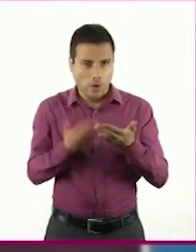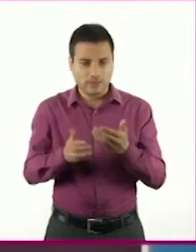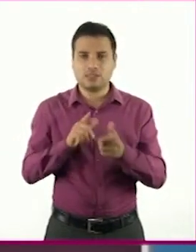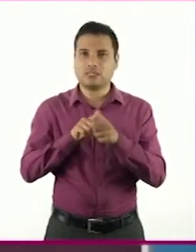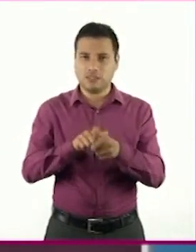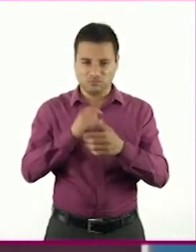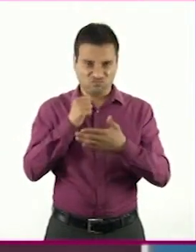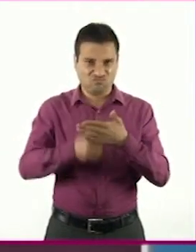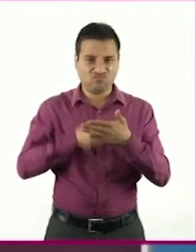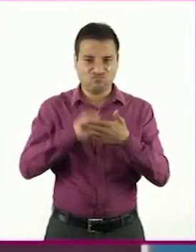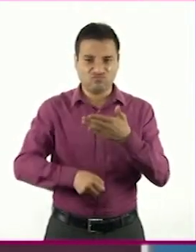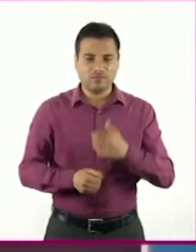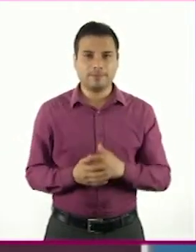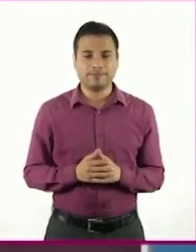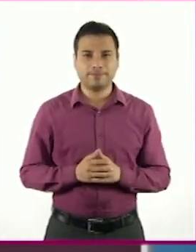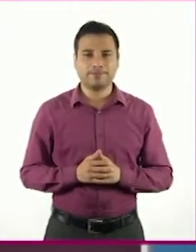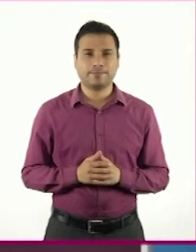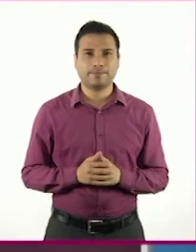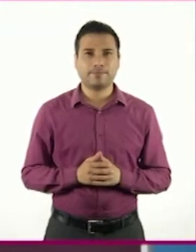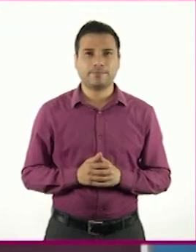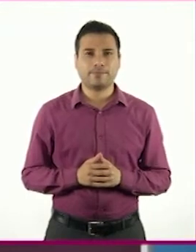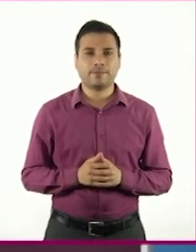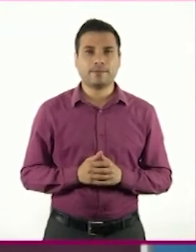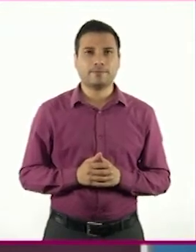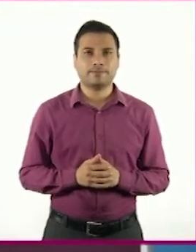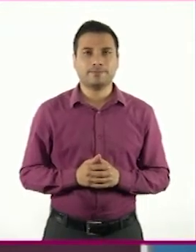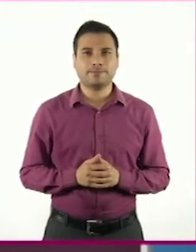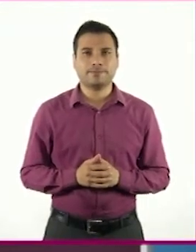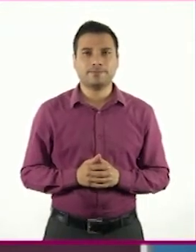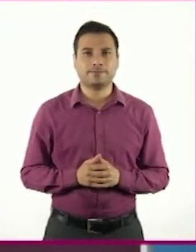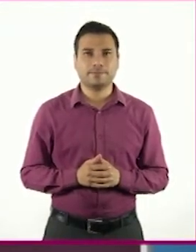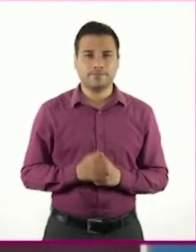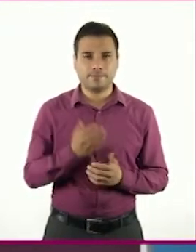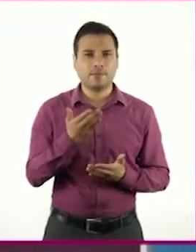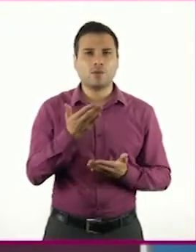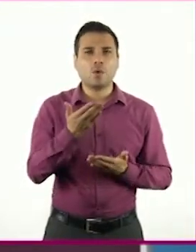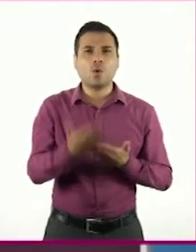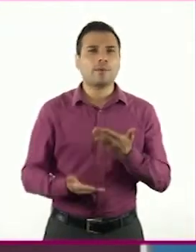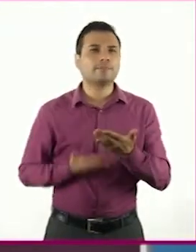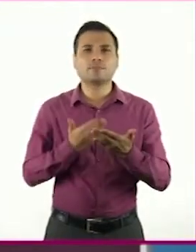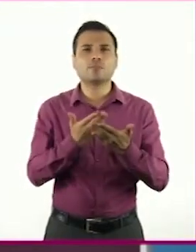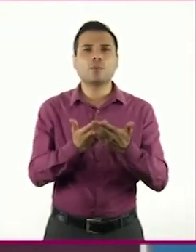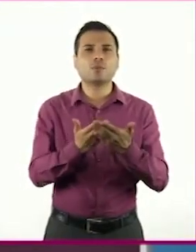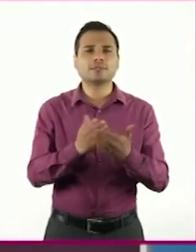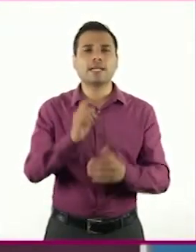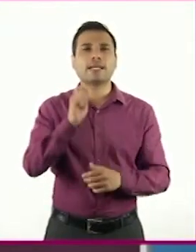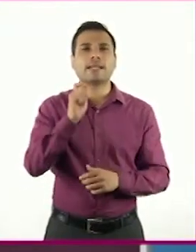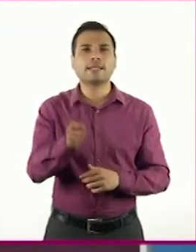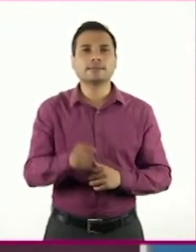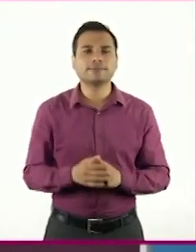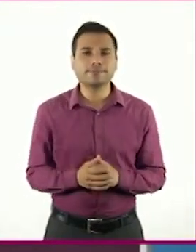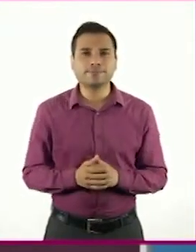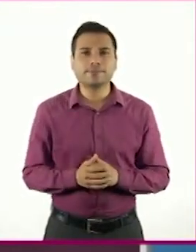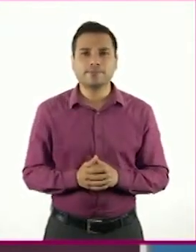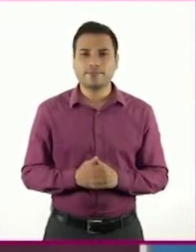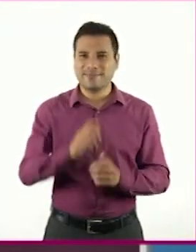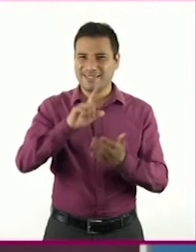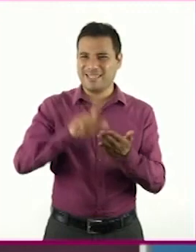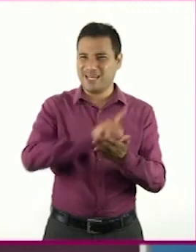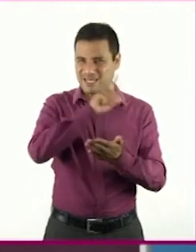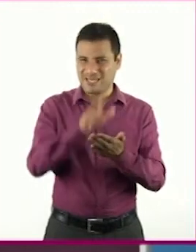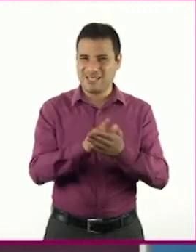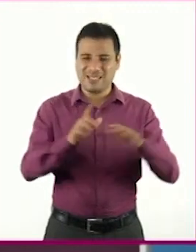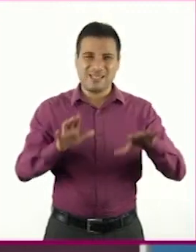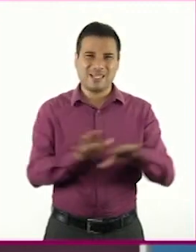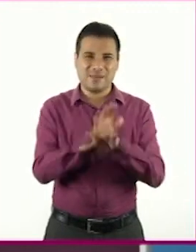actualidad. Impulsado por la propuesta de ley Development, Relief and Education for Alien Minors Act, DREAM Act,